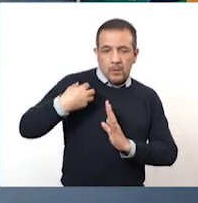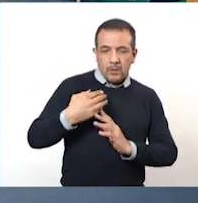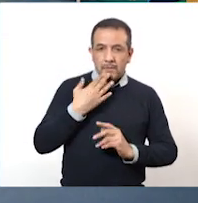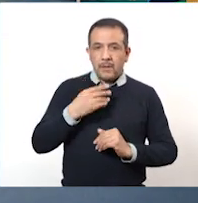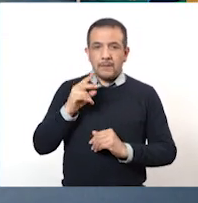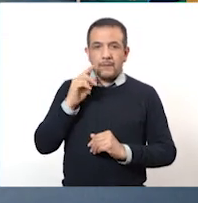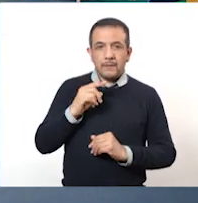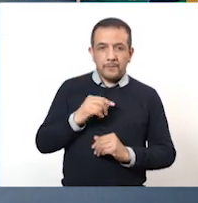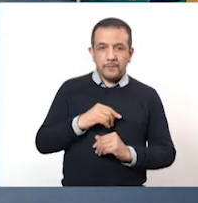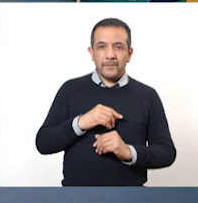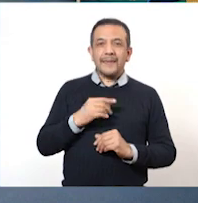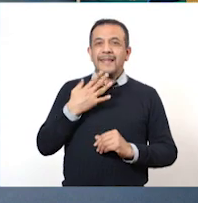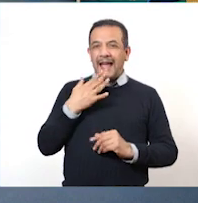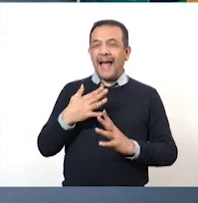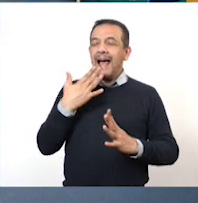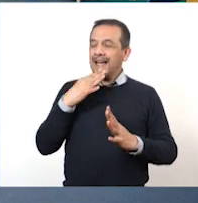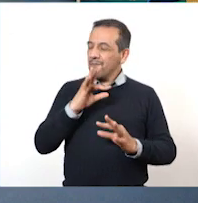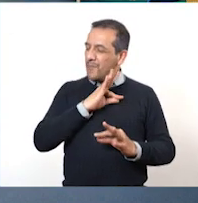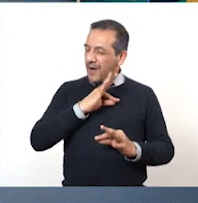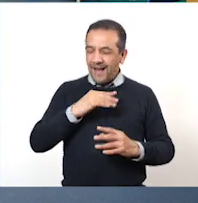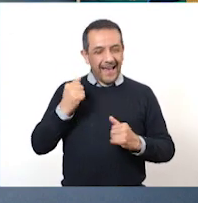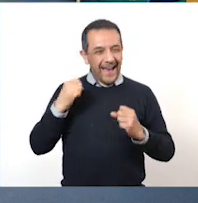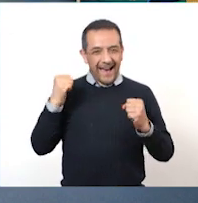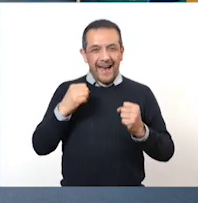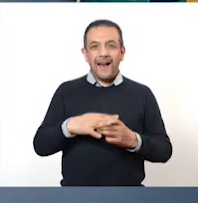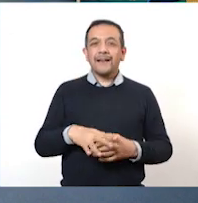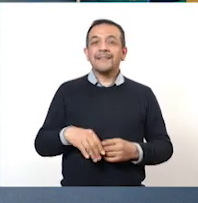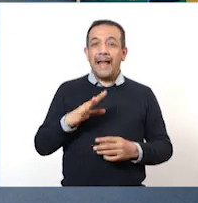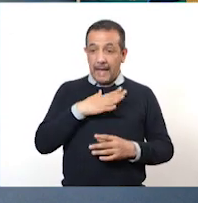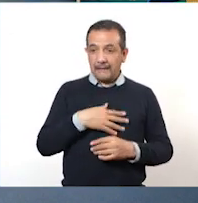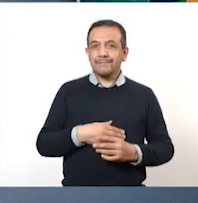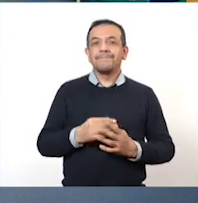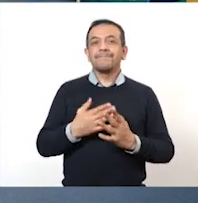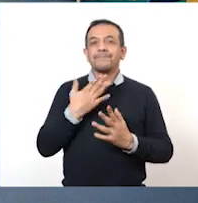Eso, sí se puede. Sí se puede. ¡Bien!